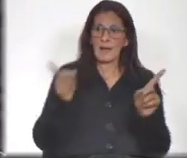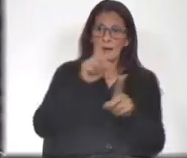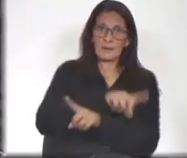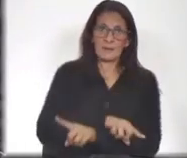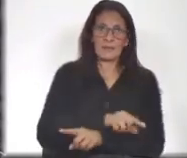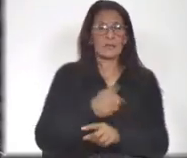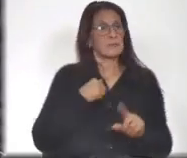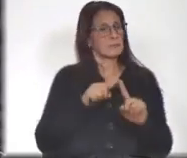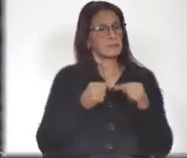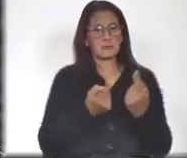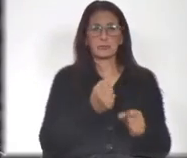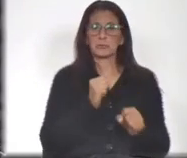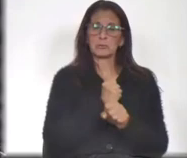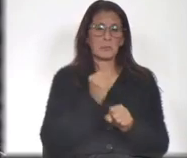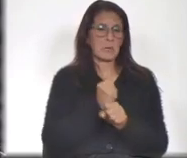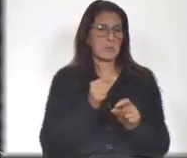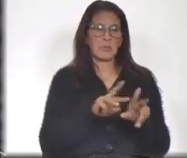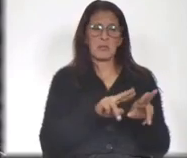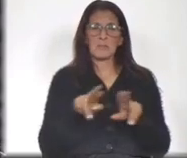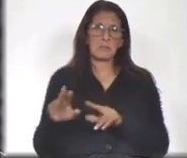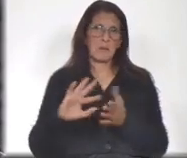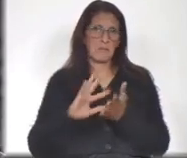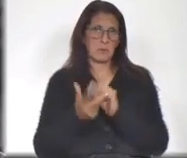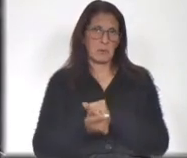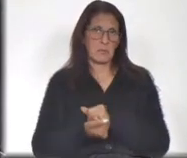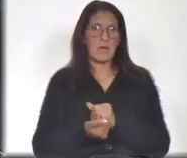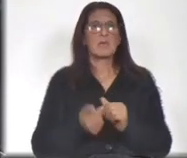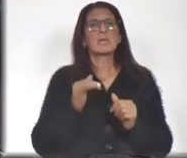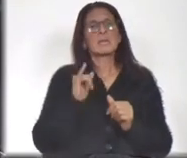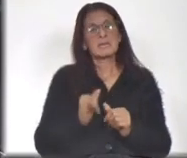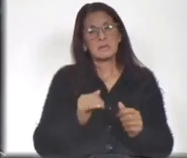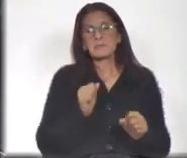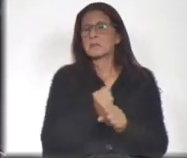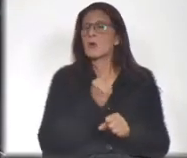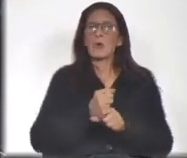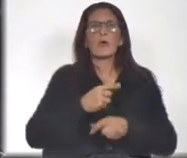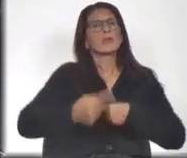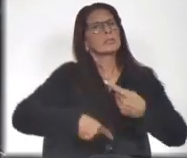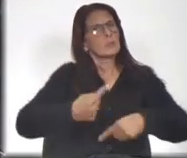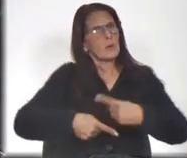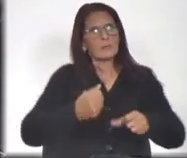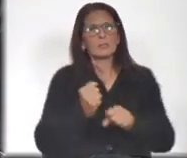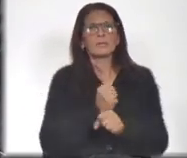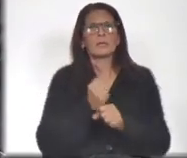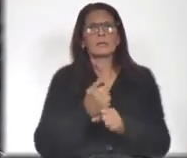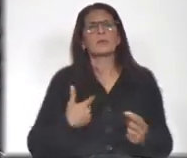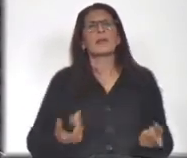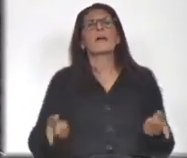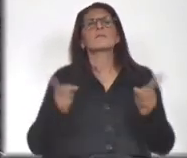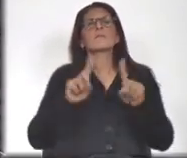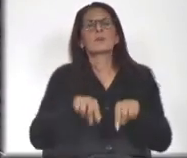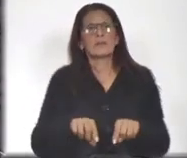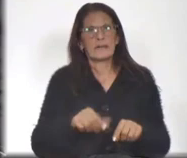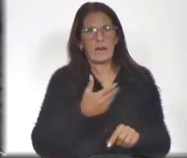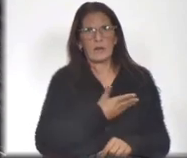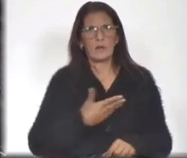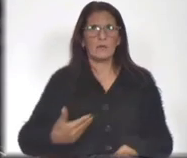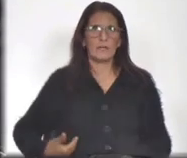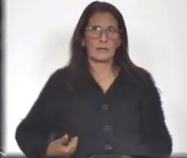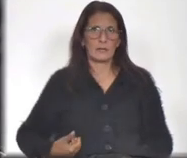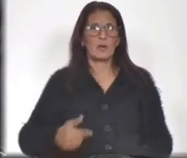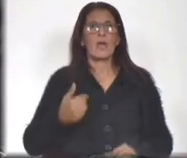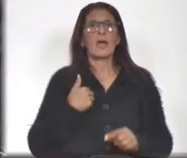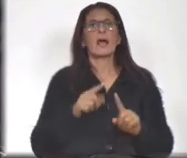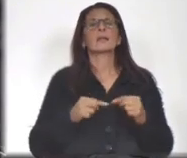seguimos trabajando en la misma porque no depende de estar o no en el gobierno. Y trabajaremos para volver al gobierno y reencaminar en el sentido que